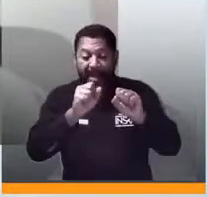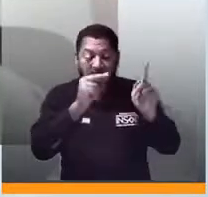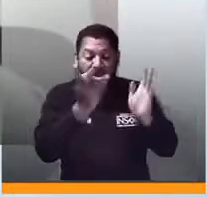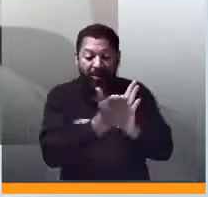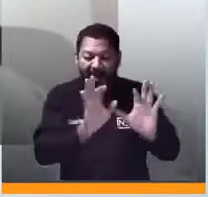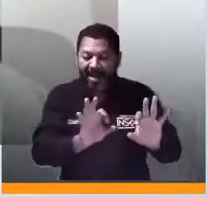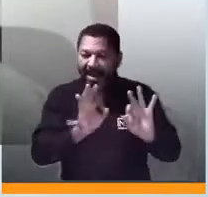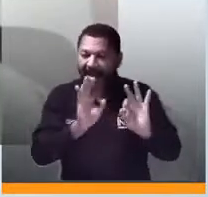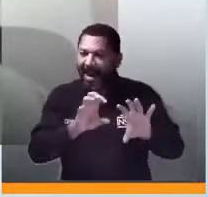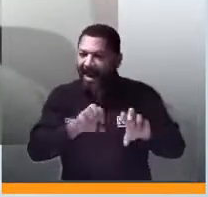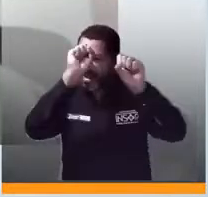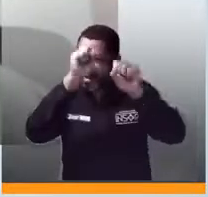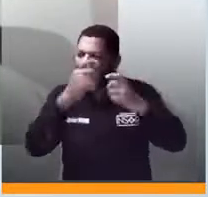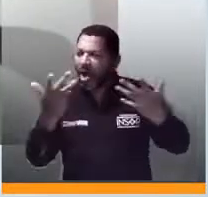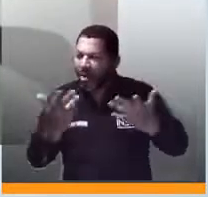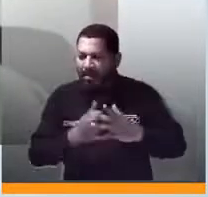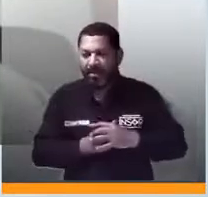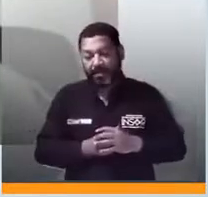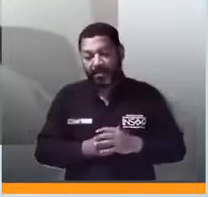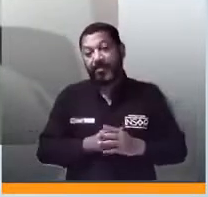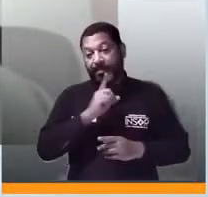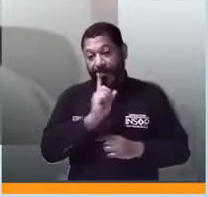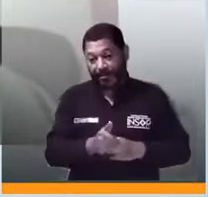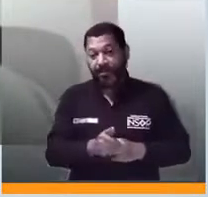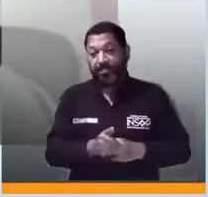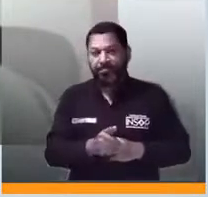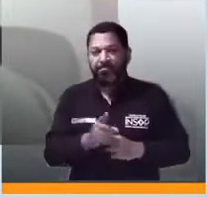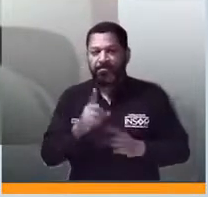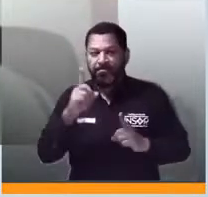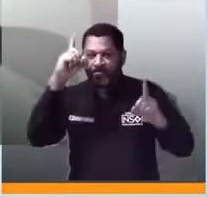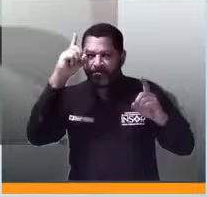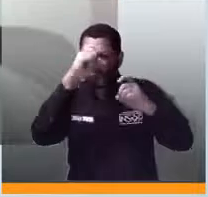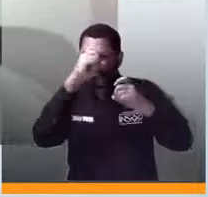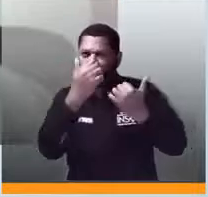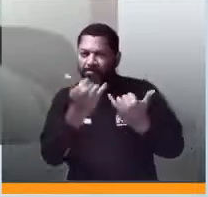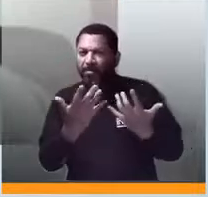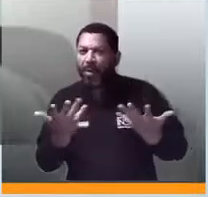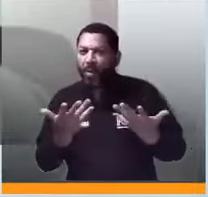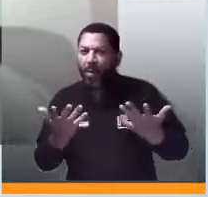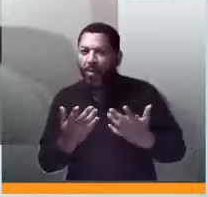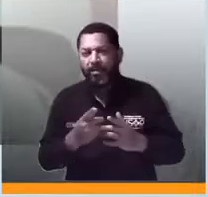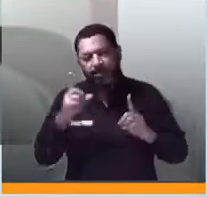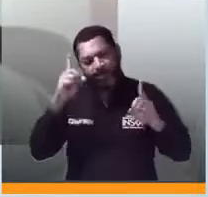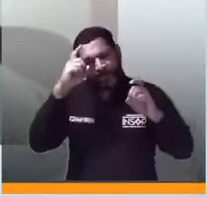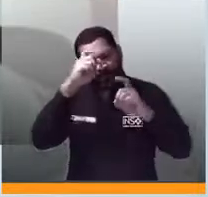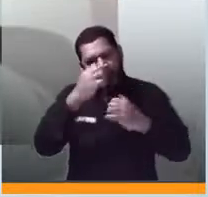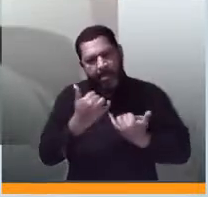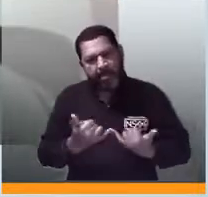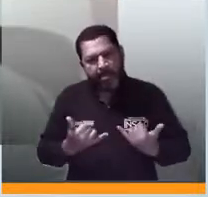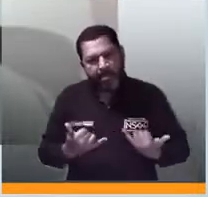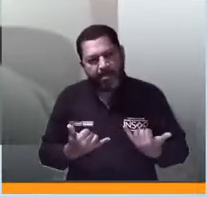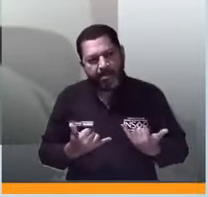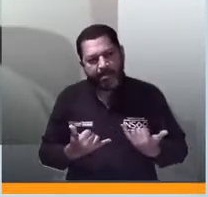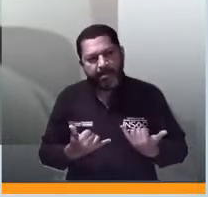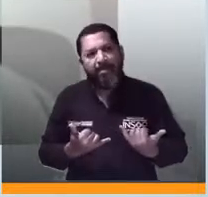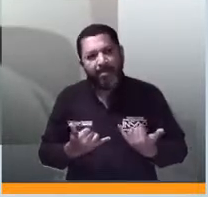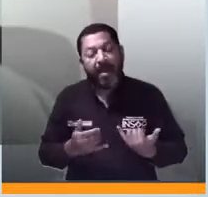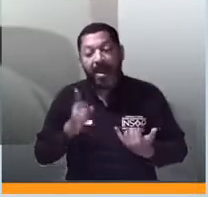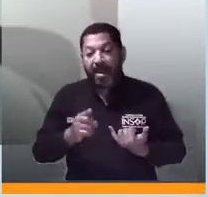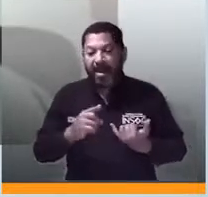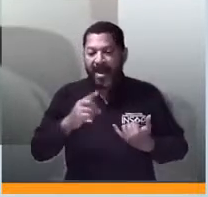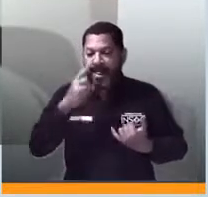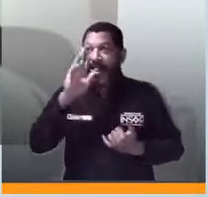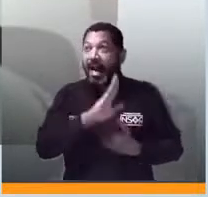estudiantes recoge una aspiración, yo diría, de la perspectiva